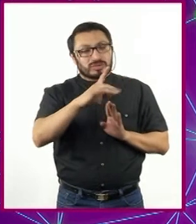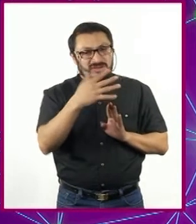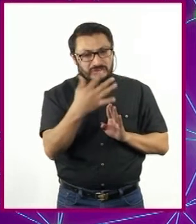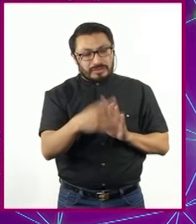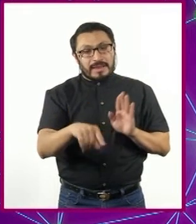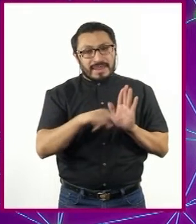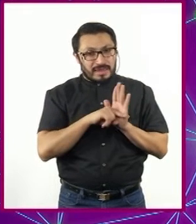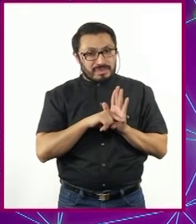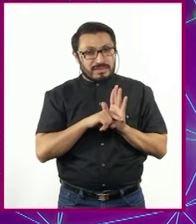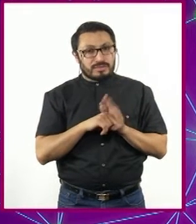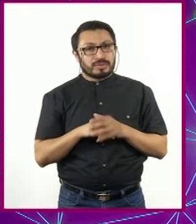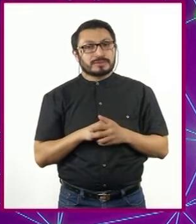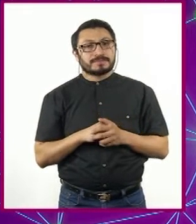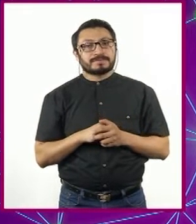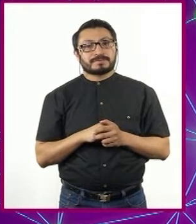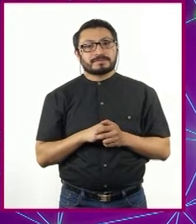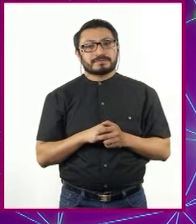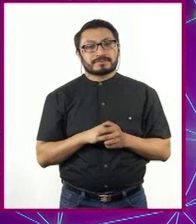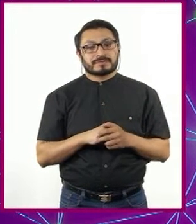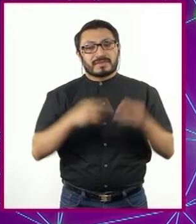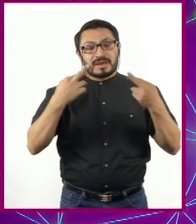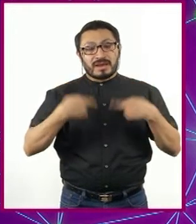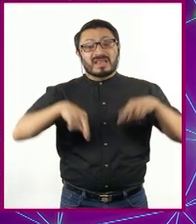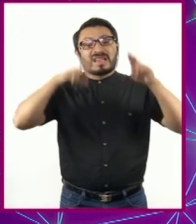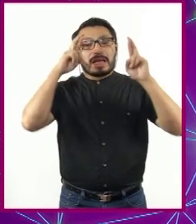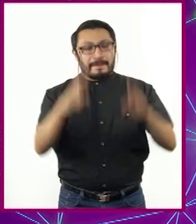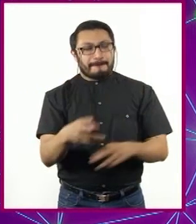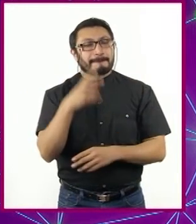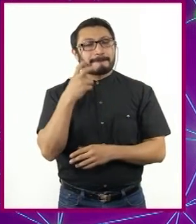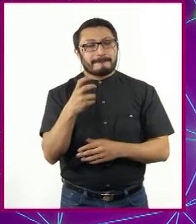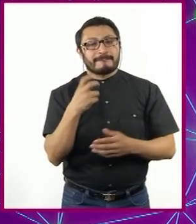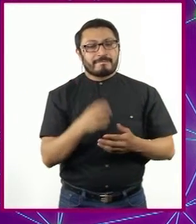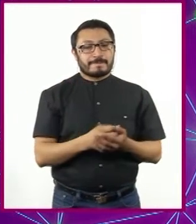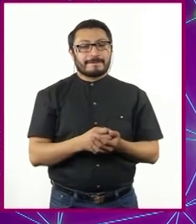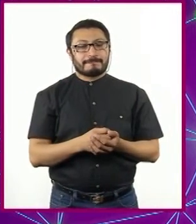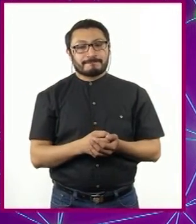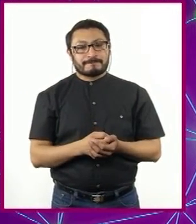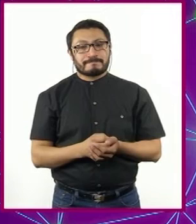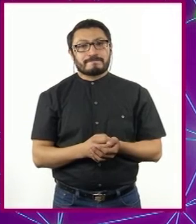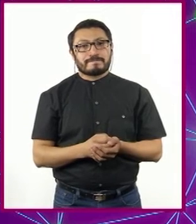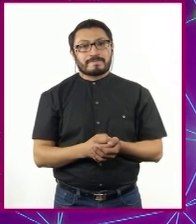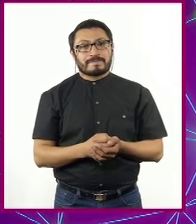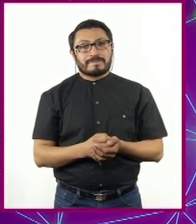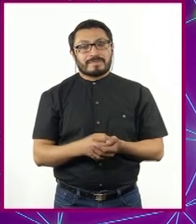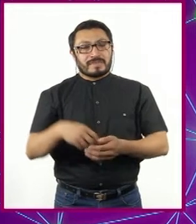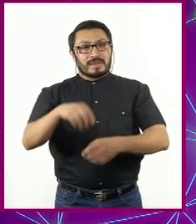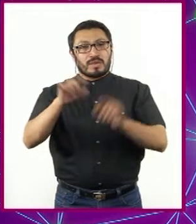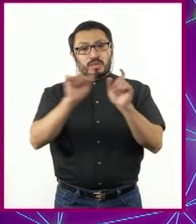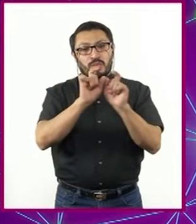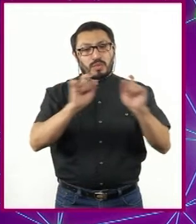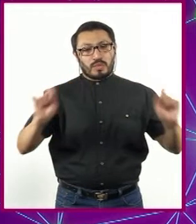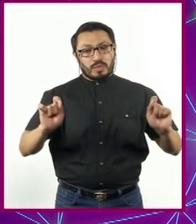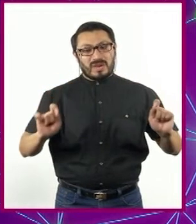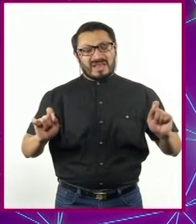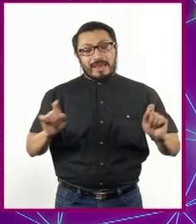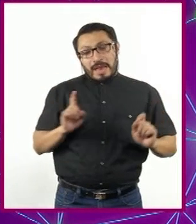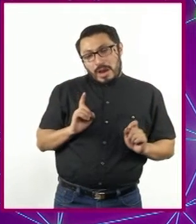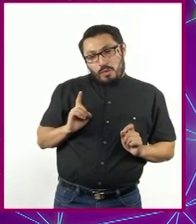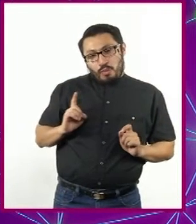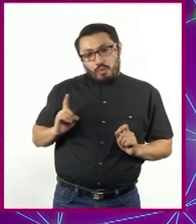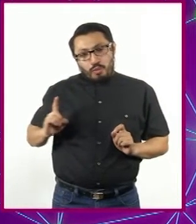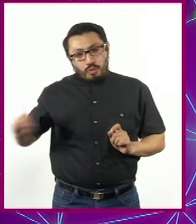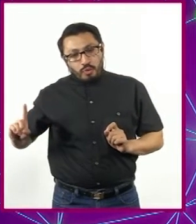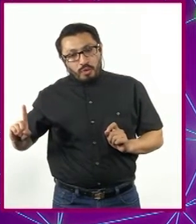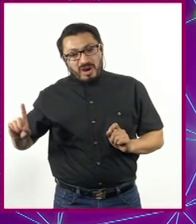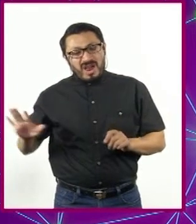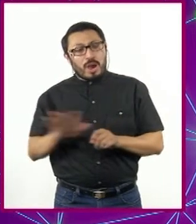450 negativo. Al representar la situación en la recta numérica, nos movemos a la derecha,